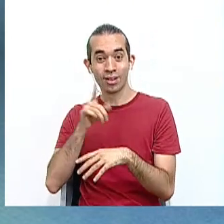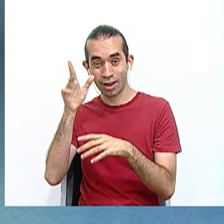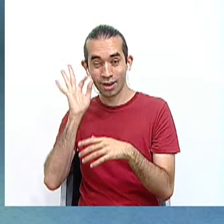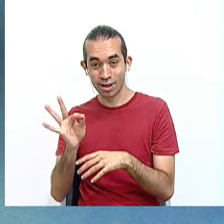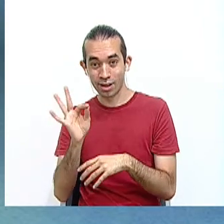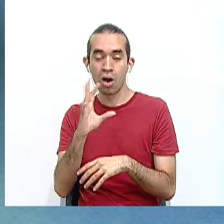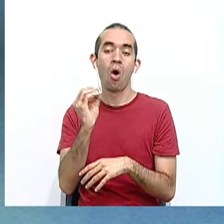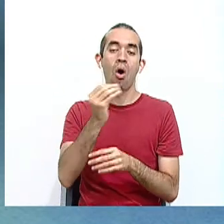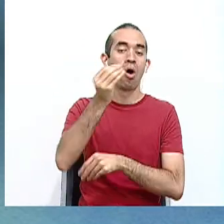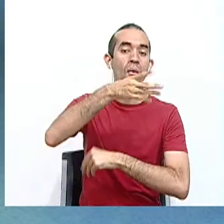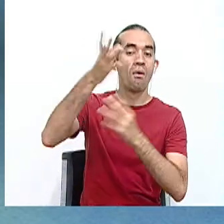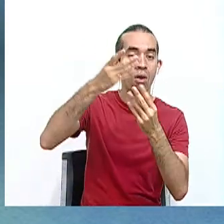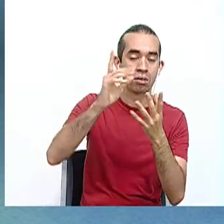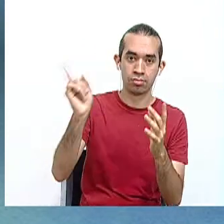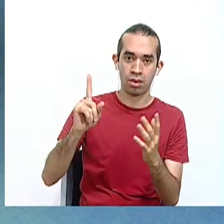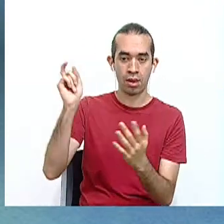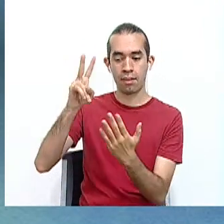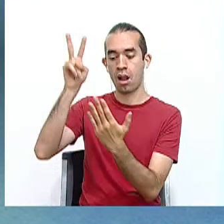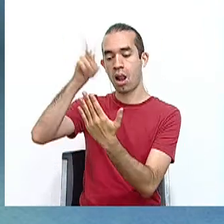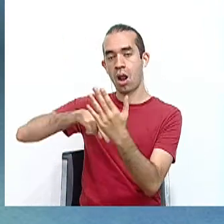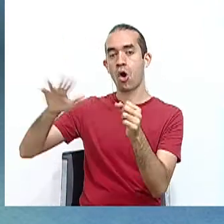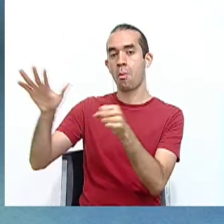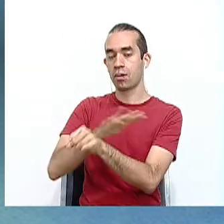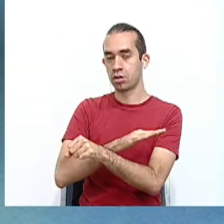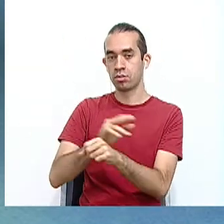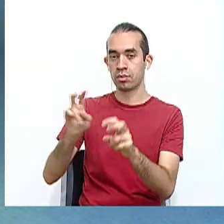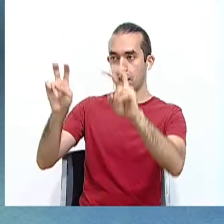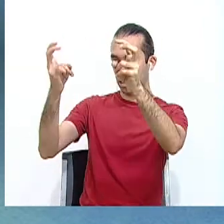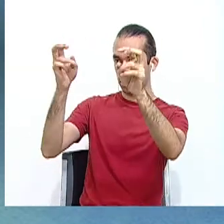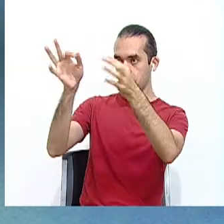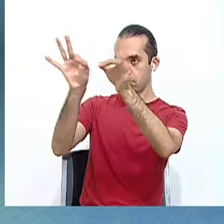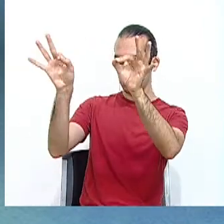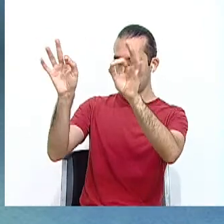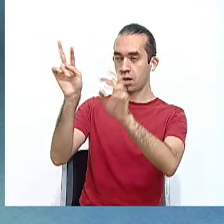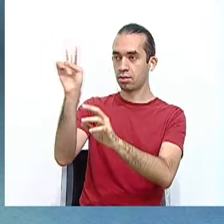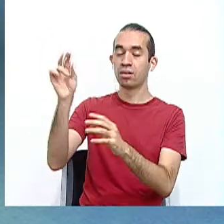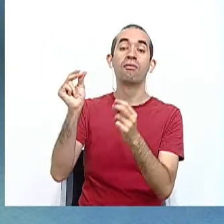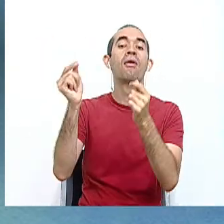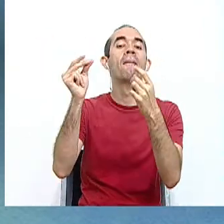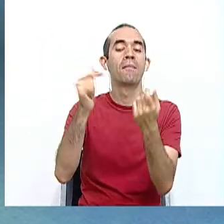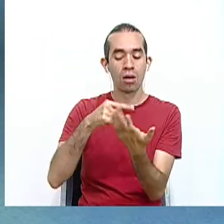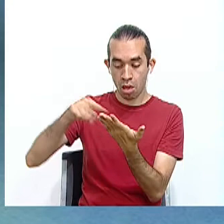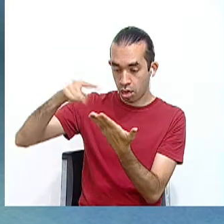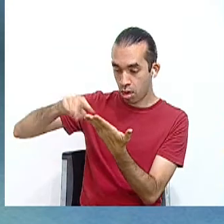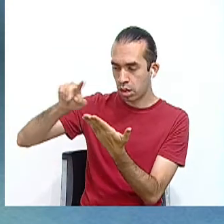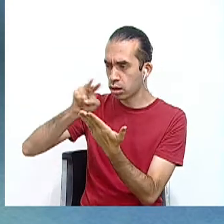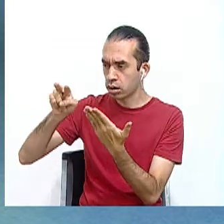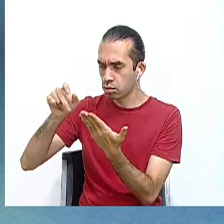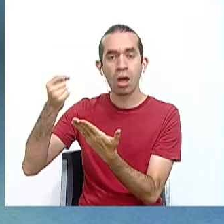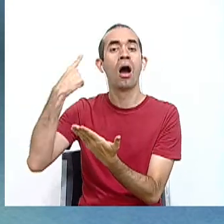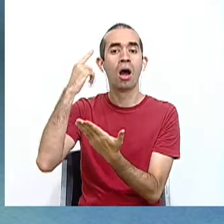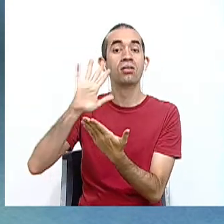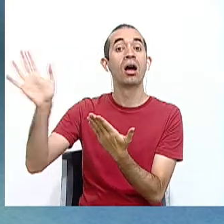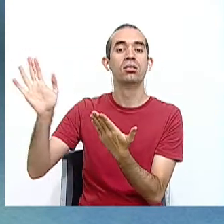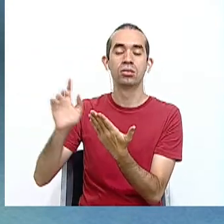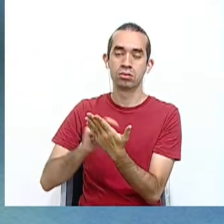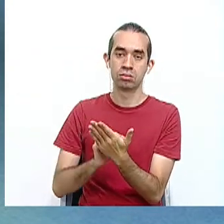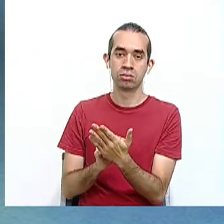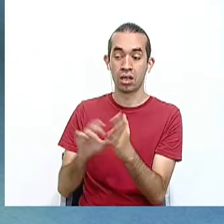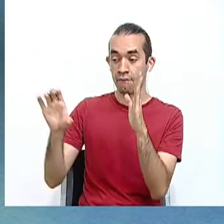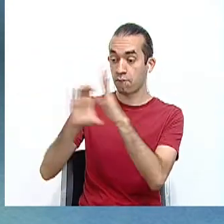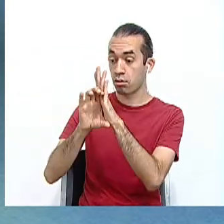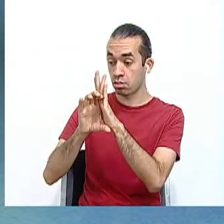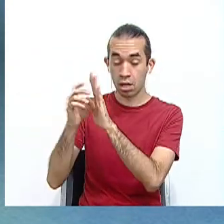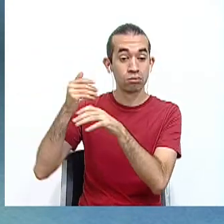toda la información, no solamente el título. En este mundo de carreras, de rapidez de información, solemos ver una imagen